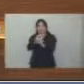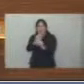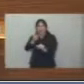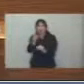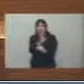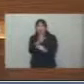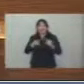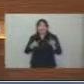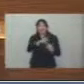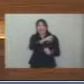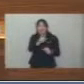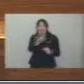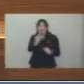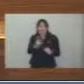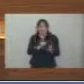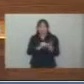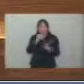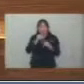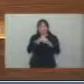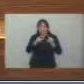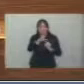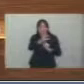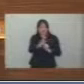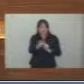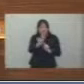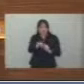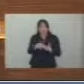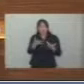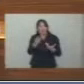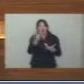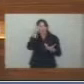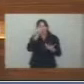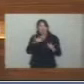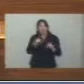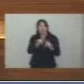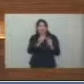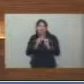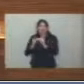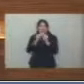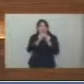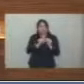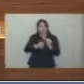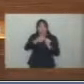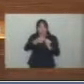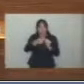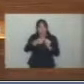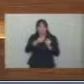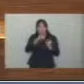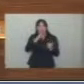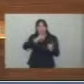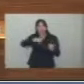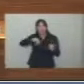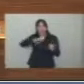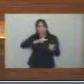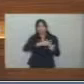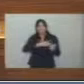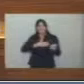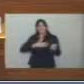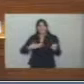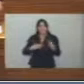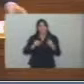diferencias y que haya puntos de vista distintos, pero entendemos que hay muchas más afinidades que elementos que separan y por eso mantenemos esa voluntad de